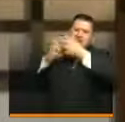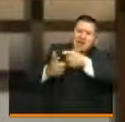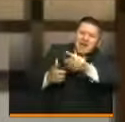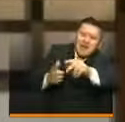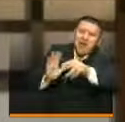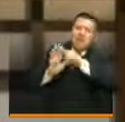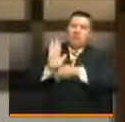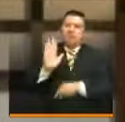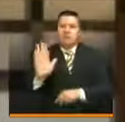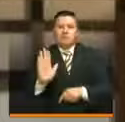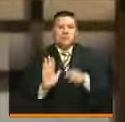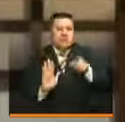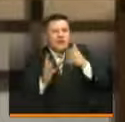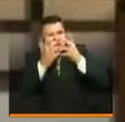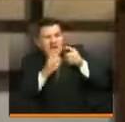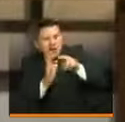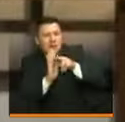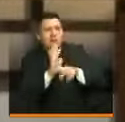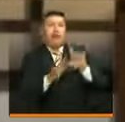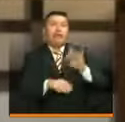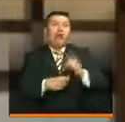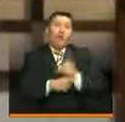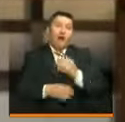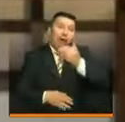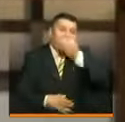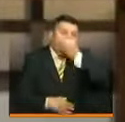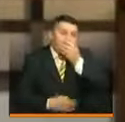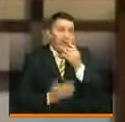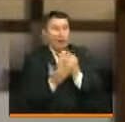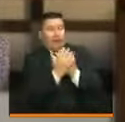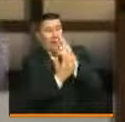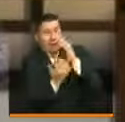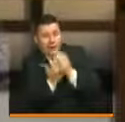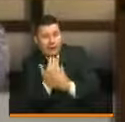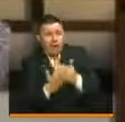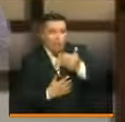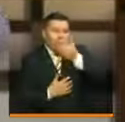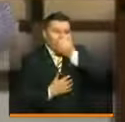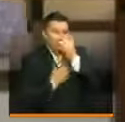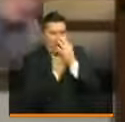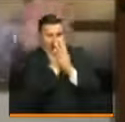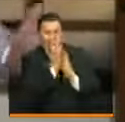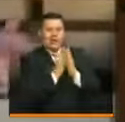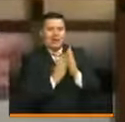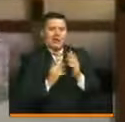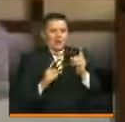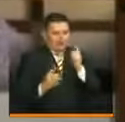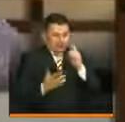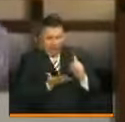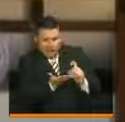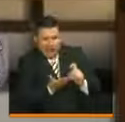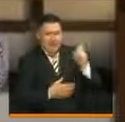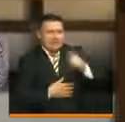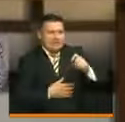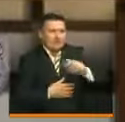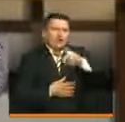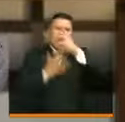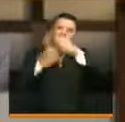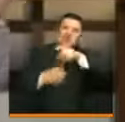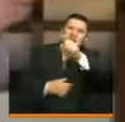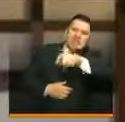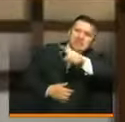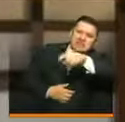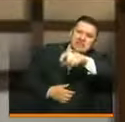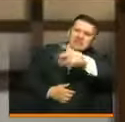¿Qué vamos a necesitar? En unos casos tapabocas y guantes, en otros casos tapabocas, guantes y desinfectantes, en otros casos